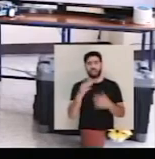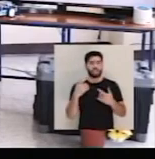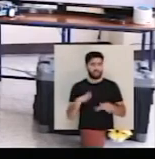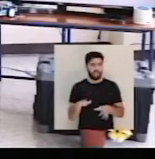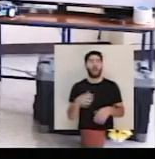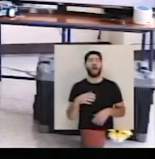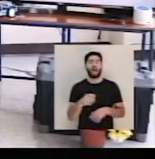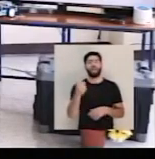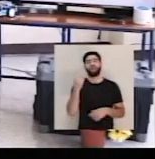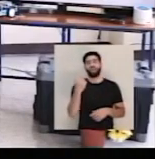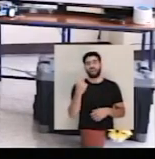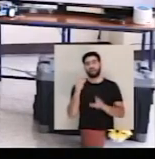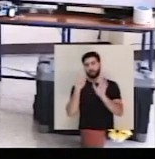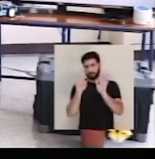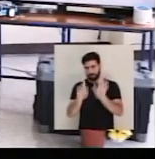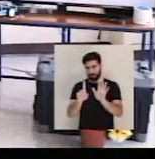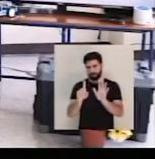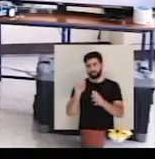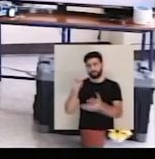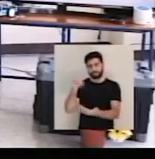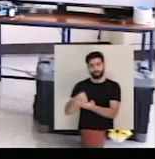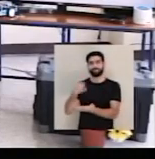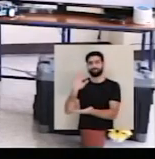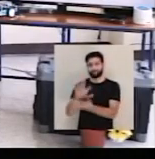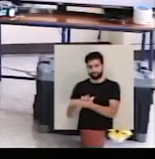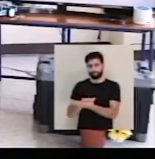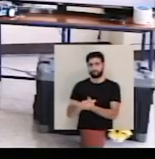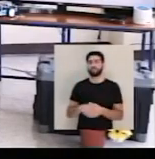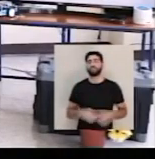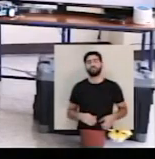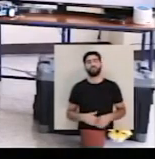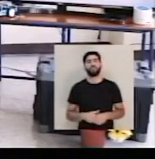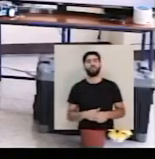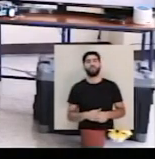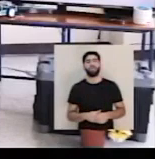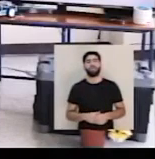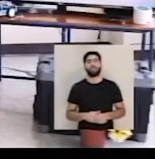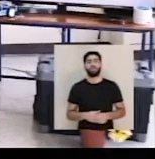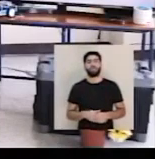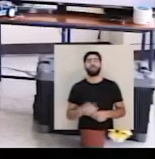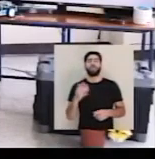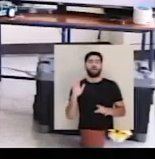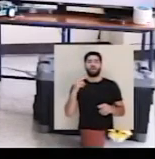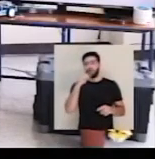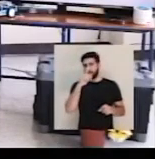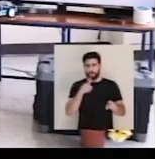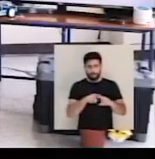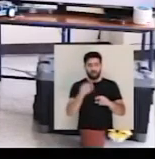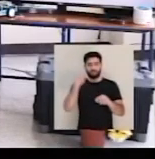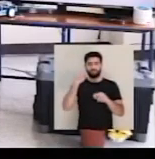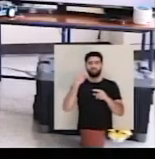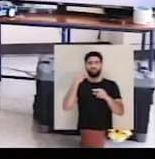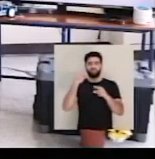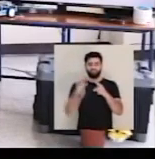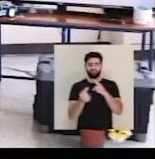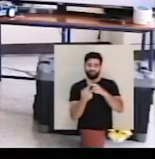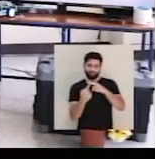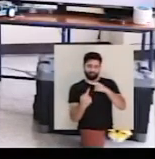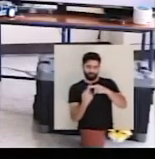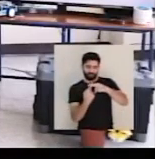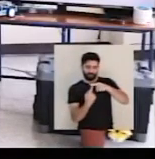número nos falta? Nos falta el 6. Muy bien. Vamos a picarlo otra vez nuevamente